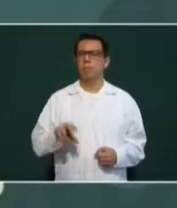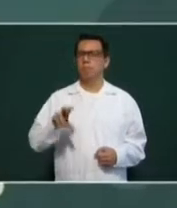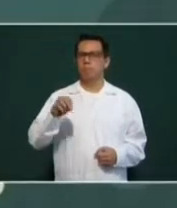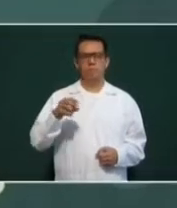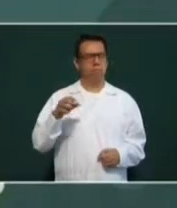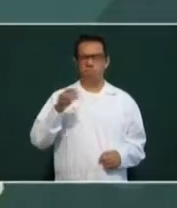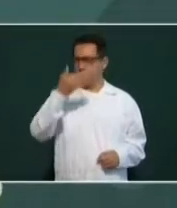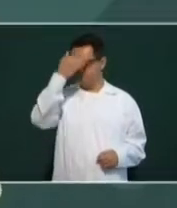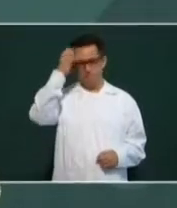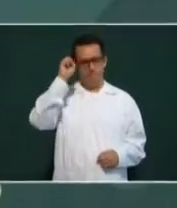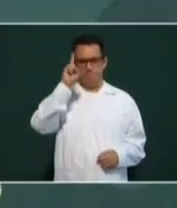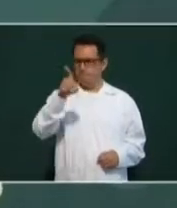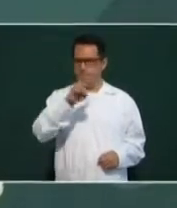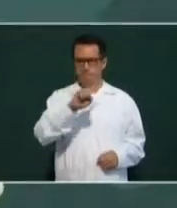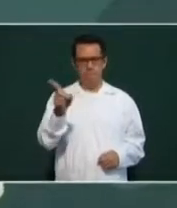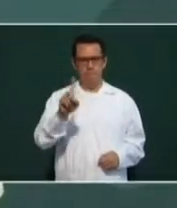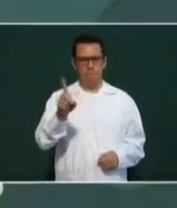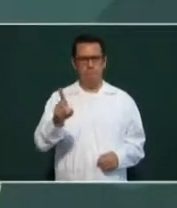tolera